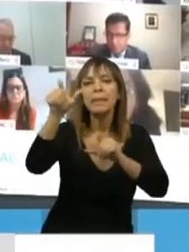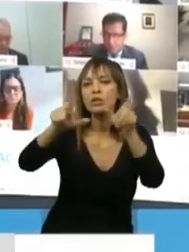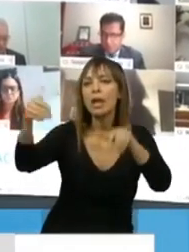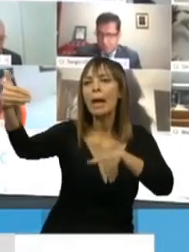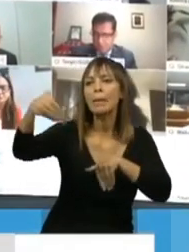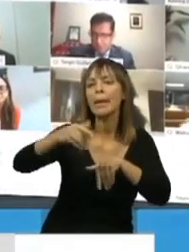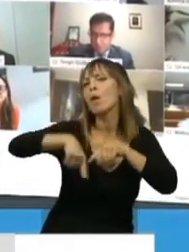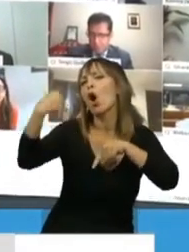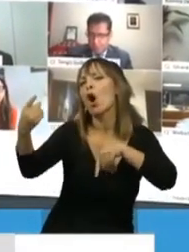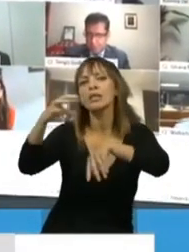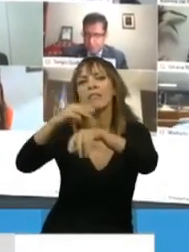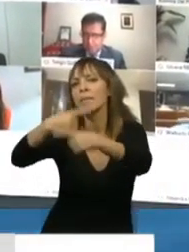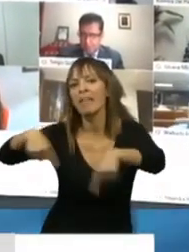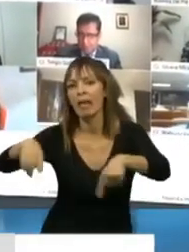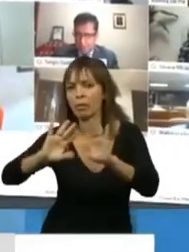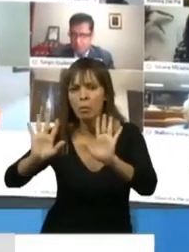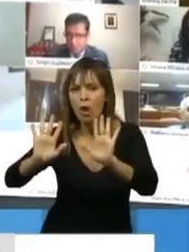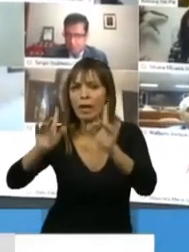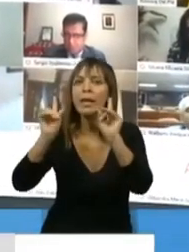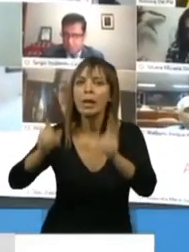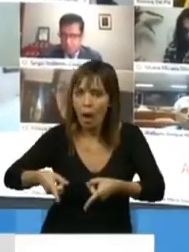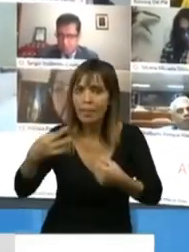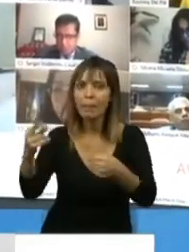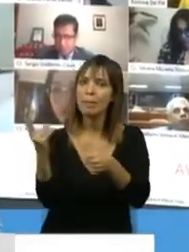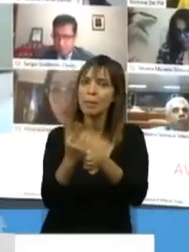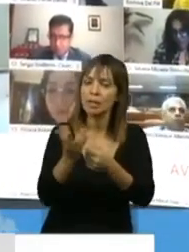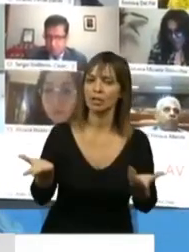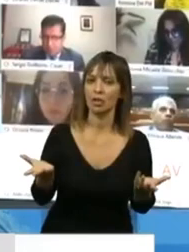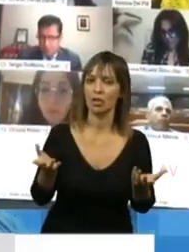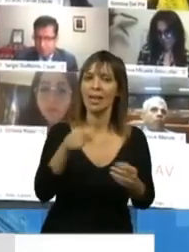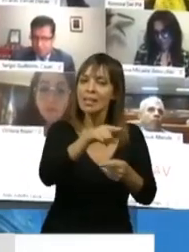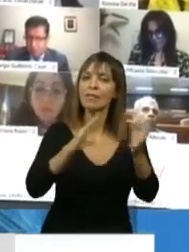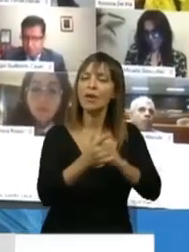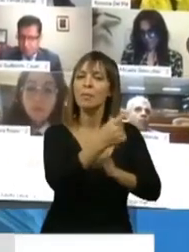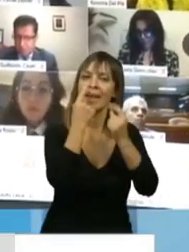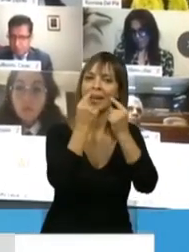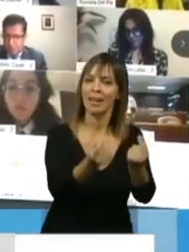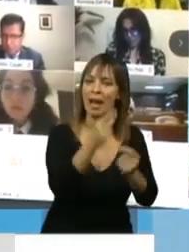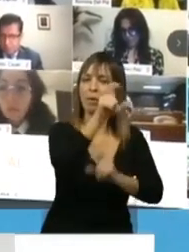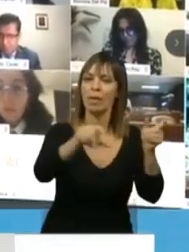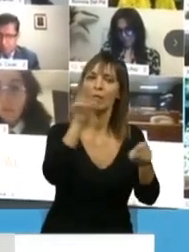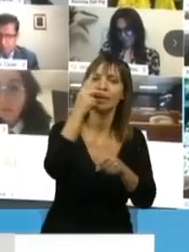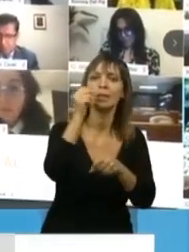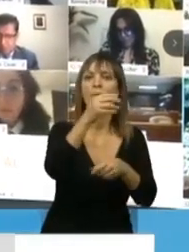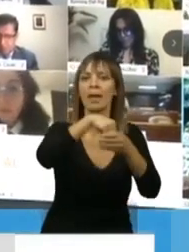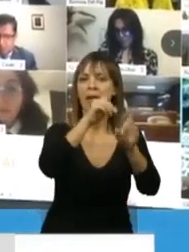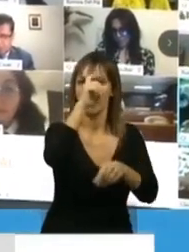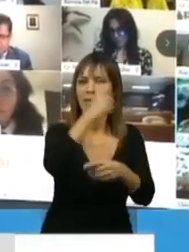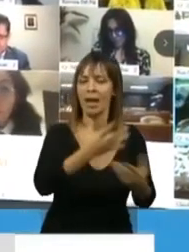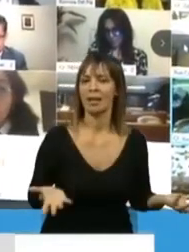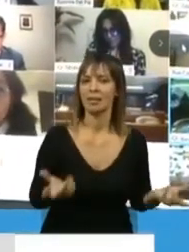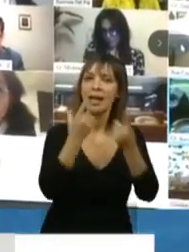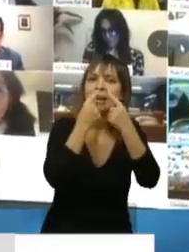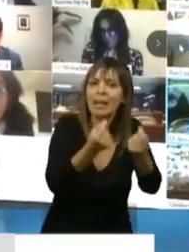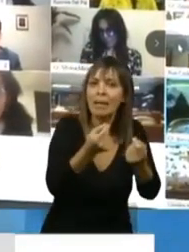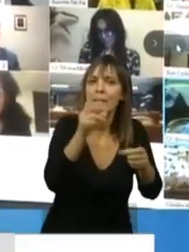con un caso sospechoso de COVID-19. Eso es lo que están reclamando hoy las trabajadoras y trabajadores de la salud. Están reclamando por la